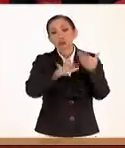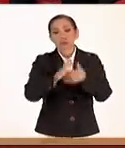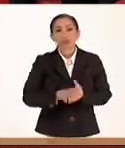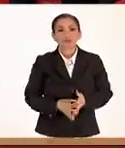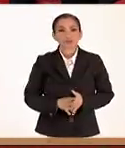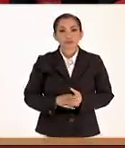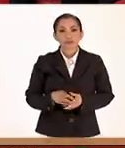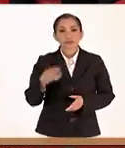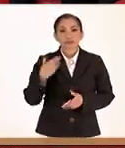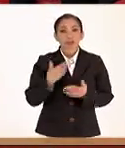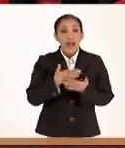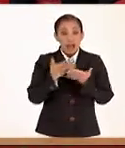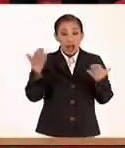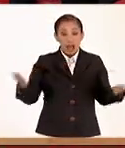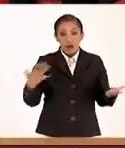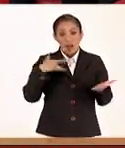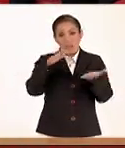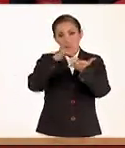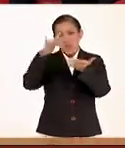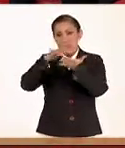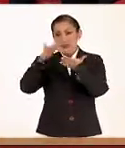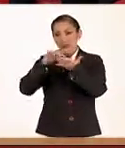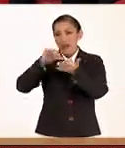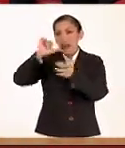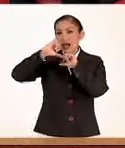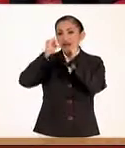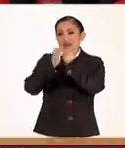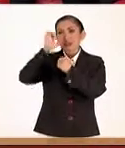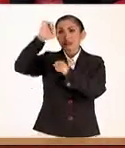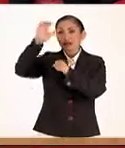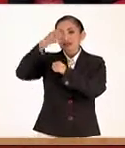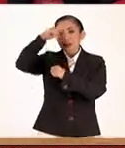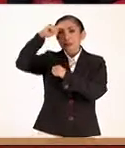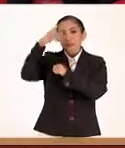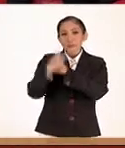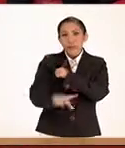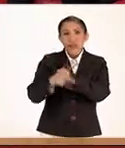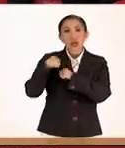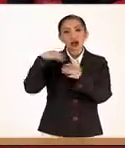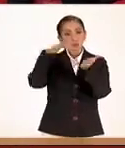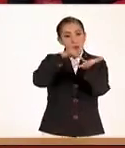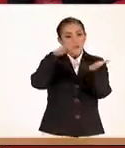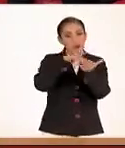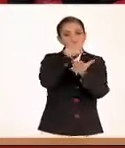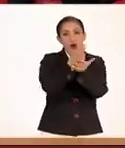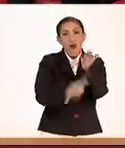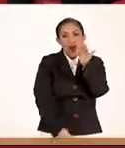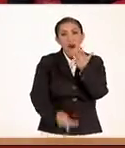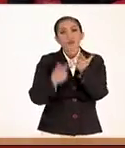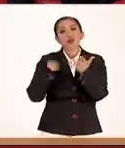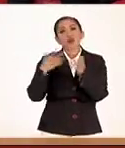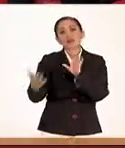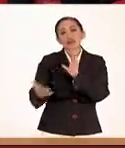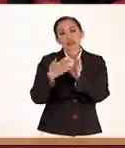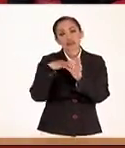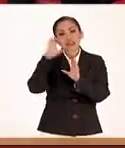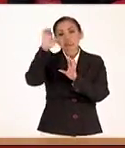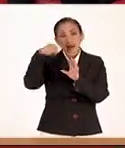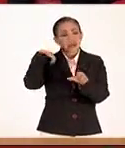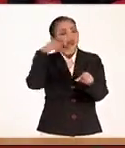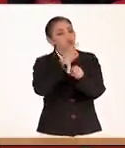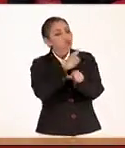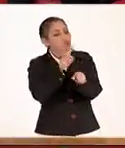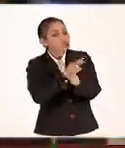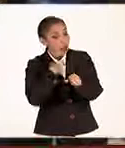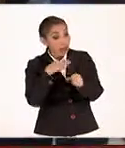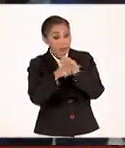y nosotros bueno de entrada agradecemos a la agencia espacial mexicana el apoyo que siempre ha tenido en su programa de jóvenes al espacio en estar vigilantes de